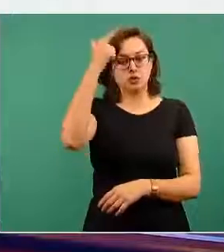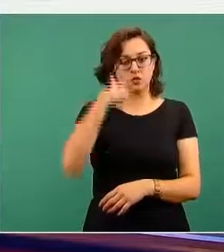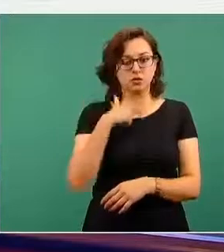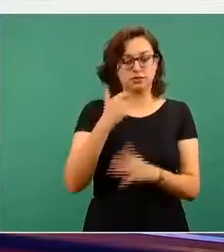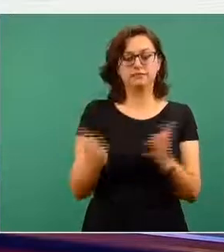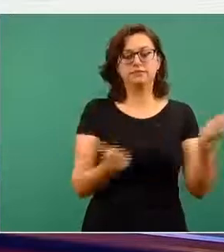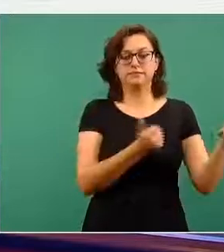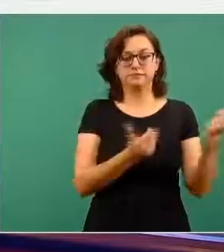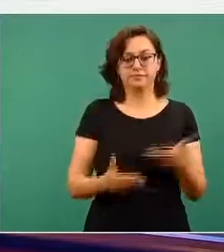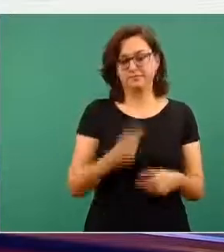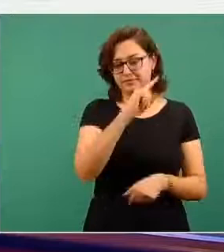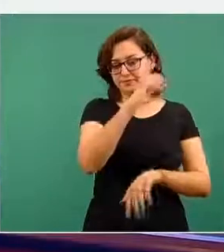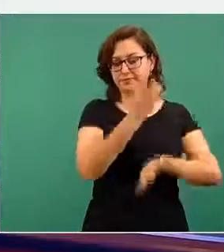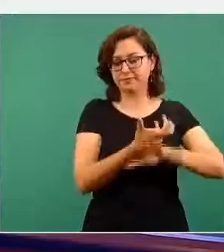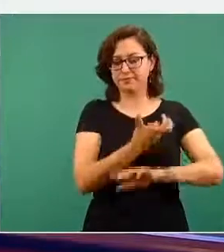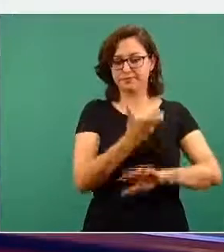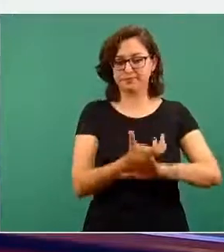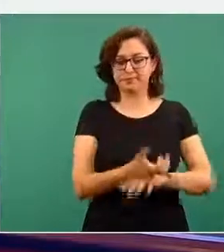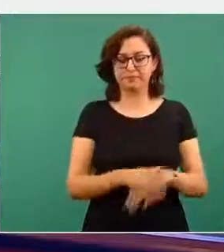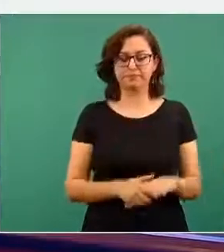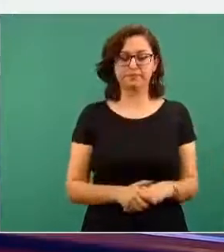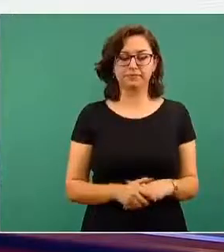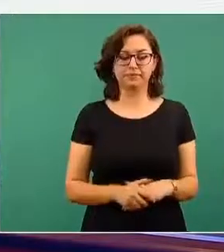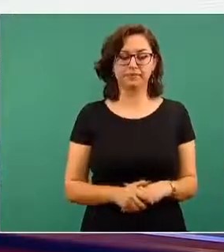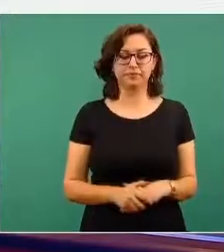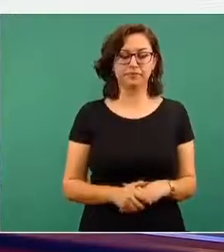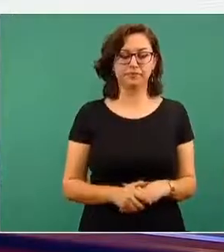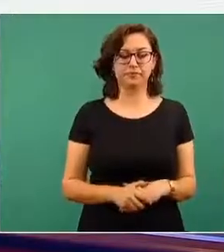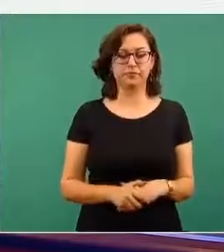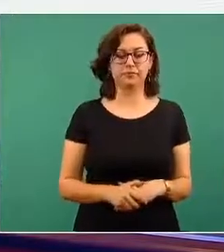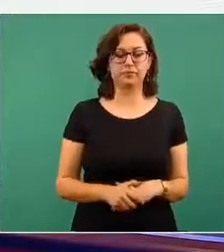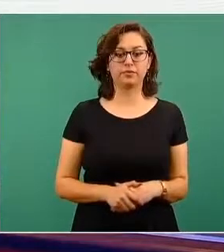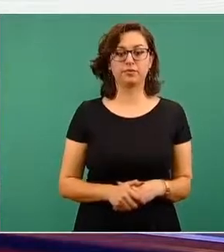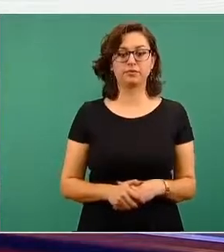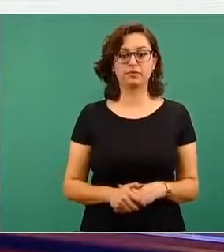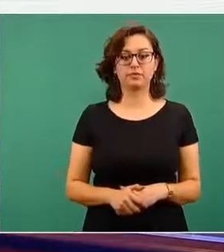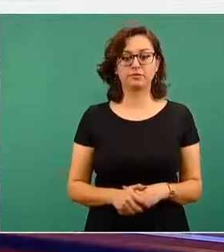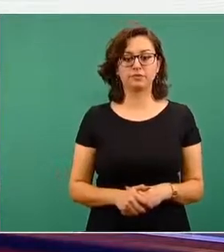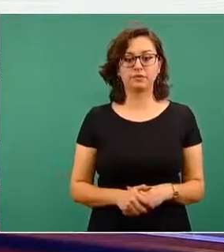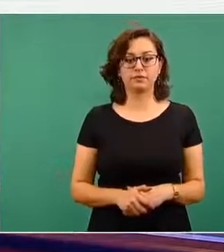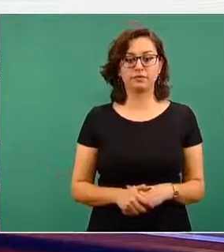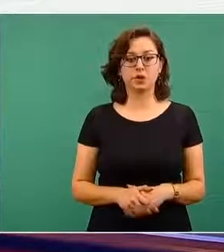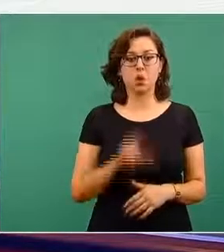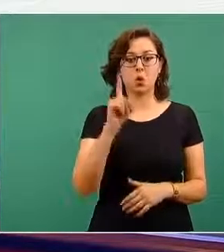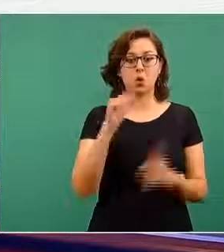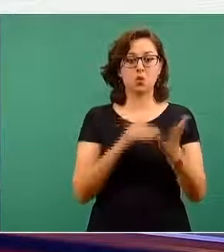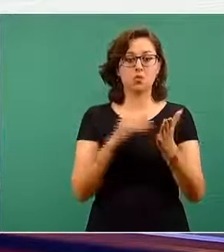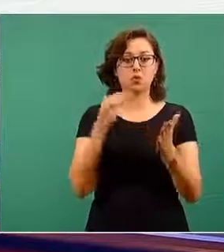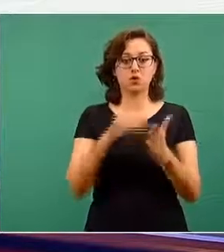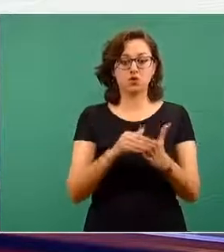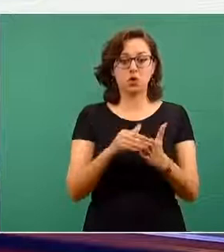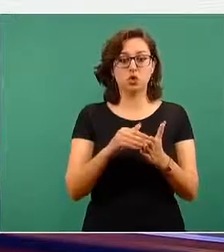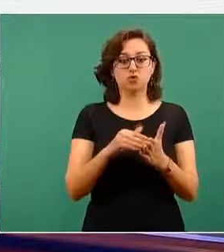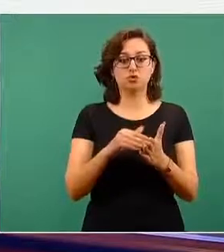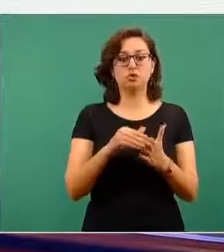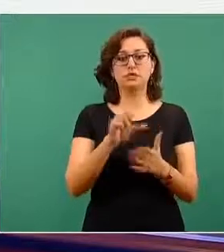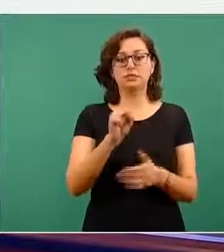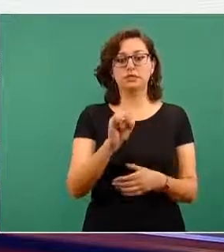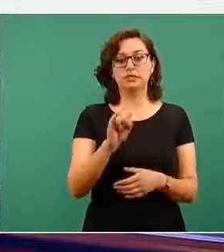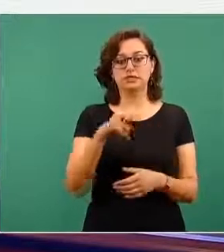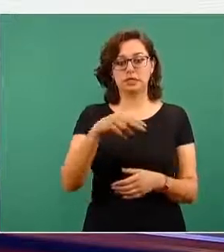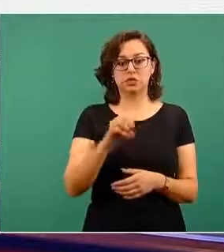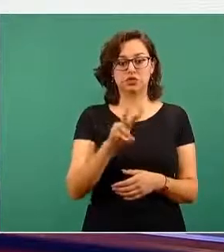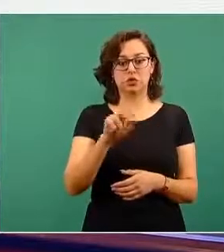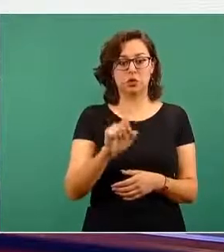la noche recibimos por parte de Estados Unidos. 1 millón más tenemos ya de la vacuna Sinovac. En su momento fue anunciada